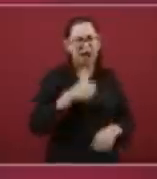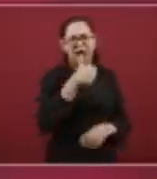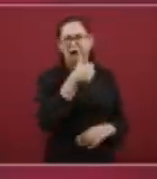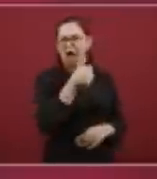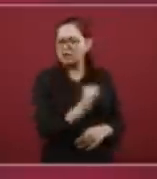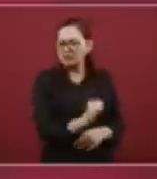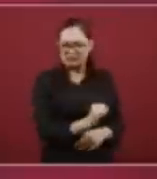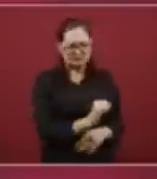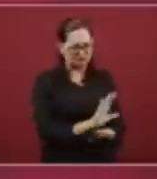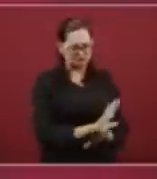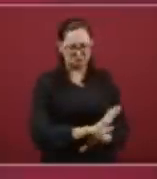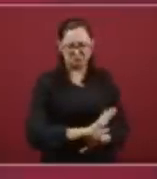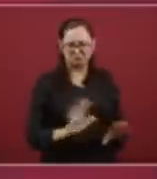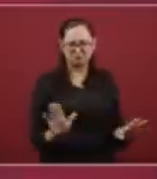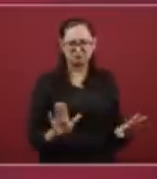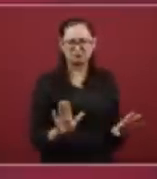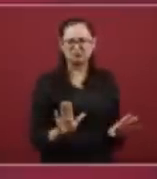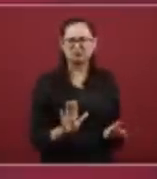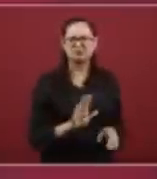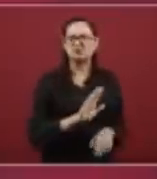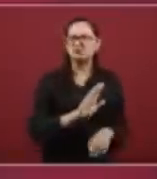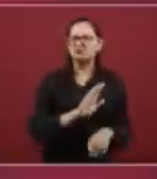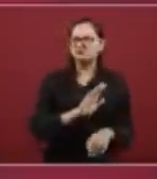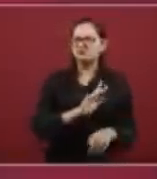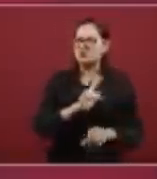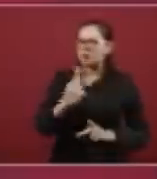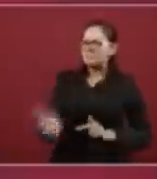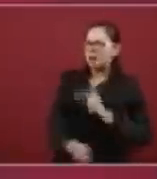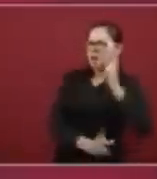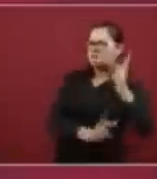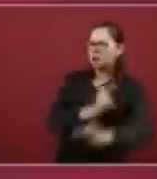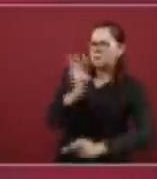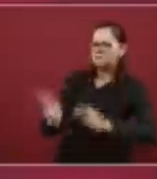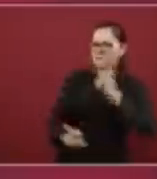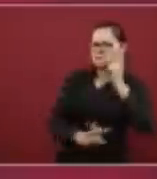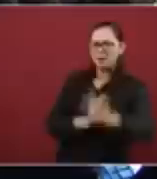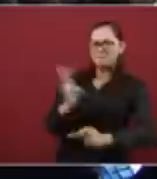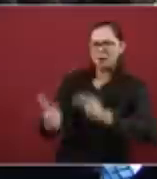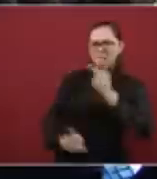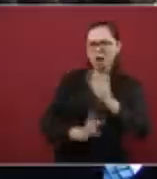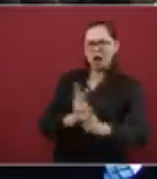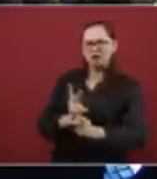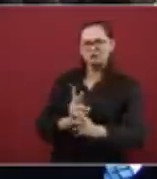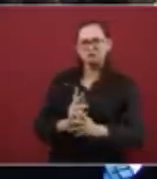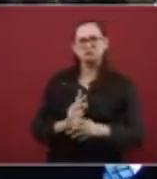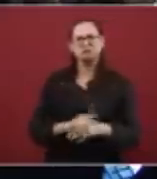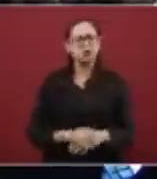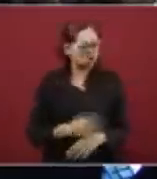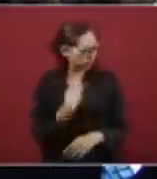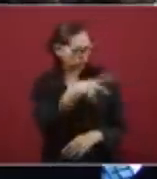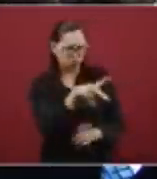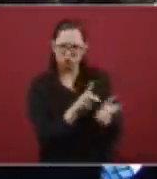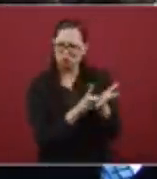si hace cuestionamientos sin ton ni son, tienen derecho.